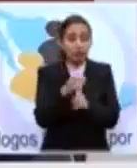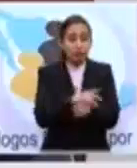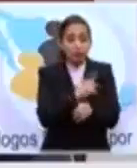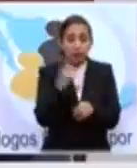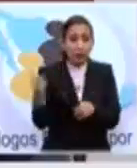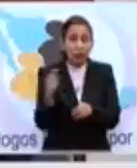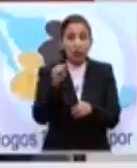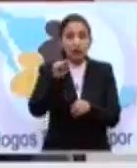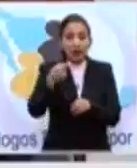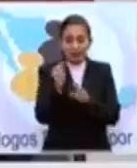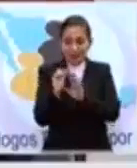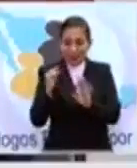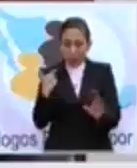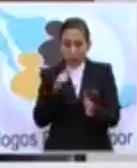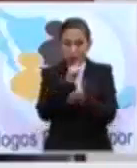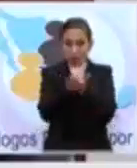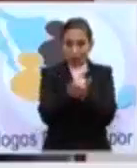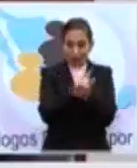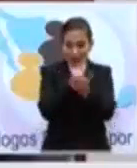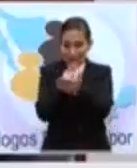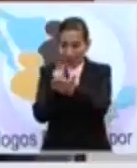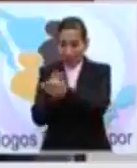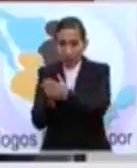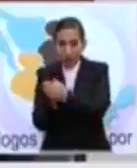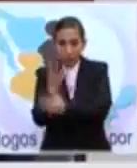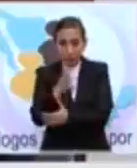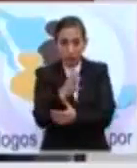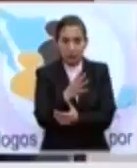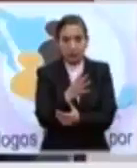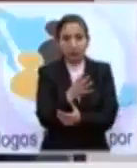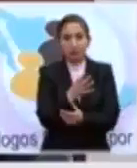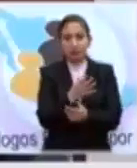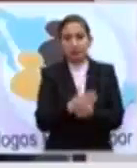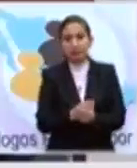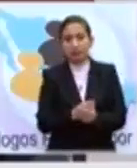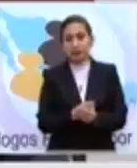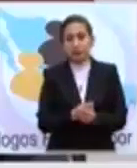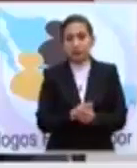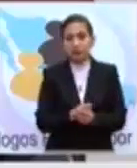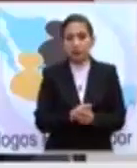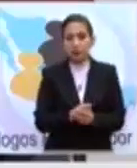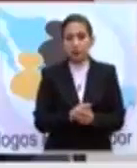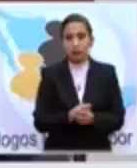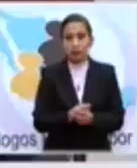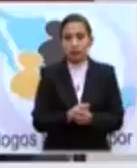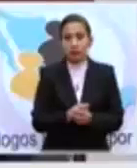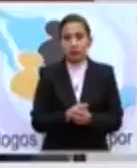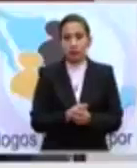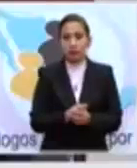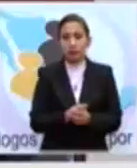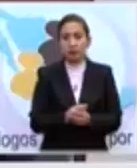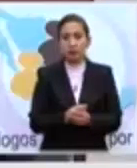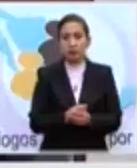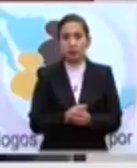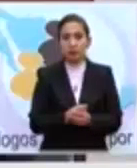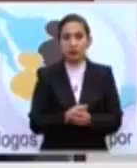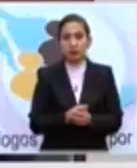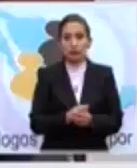derivado de las recientes reformas estructurales aprobadas en el Congreso de la Unión.